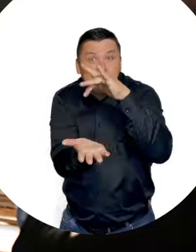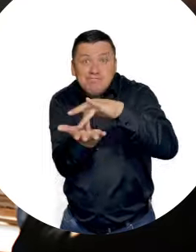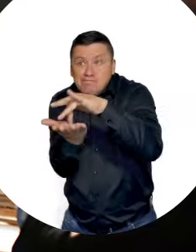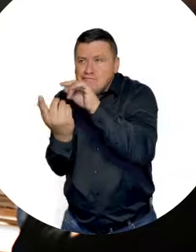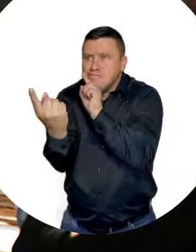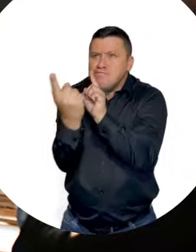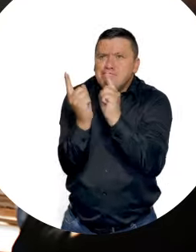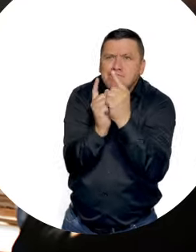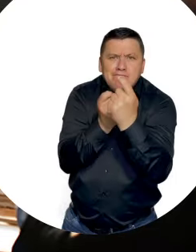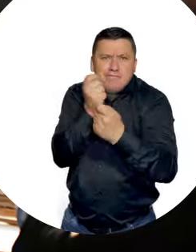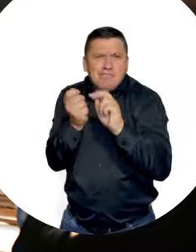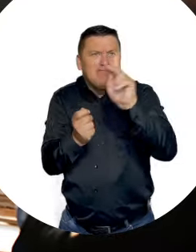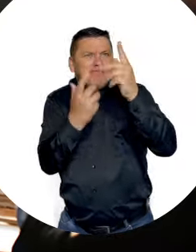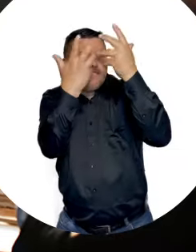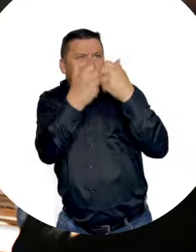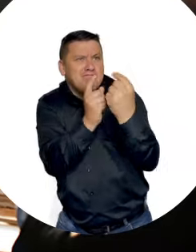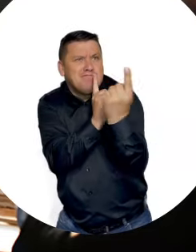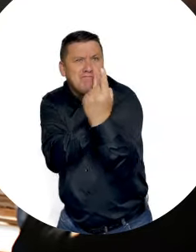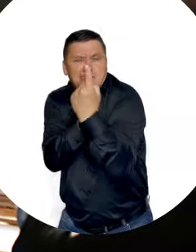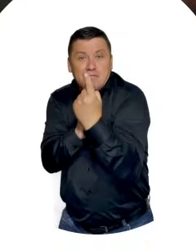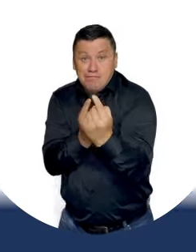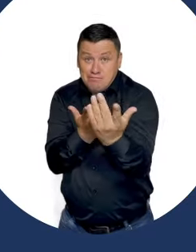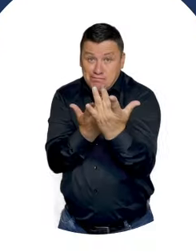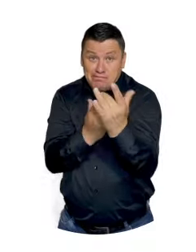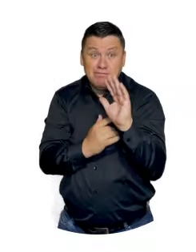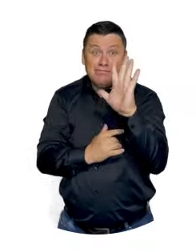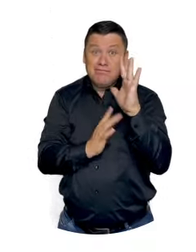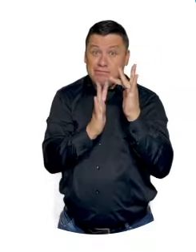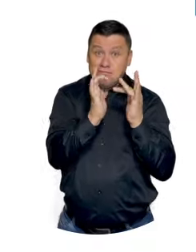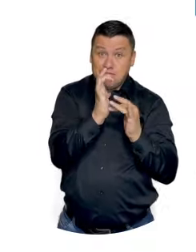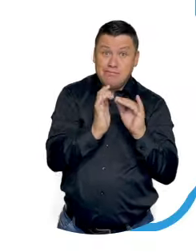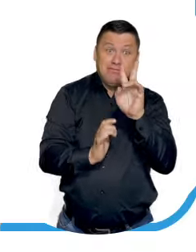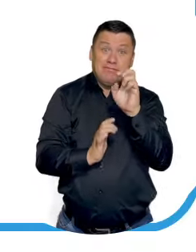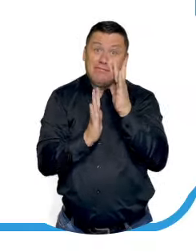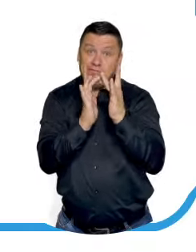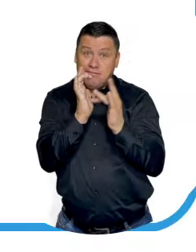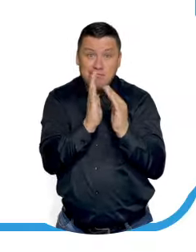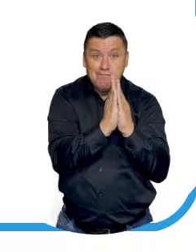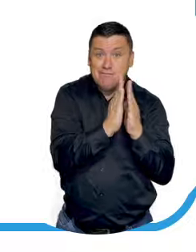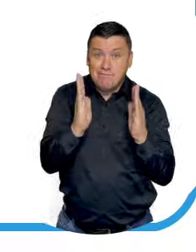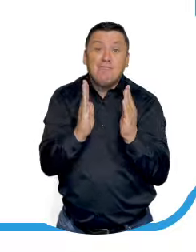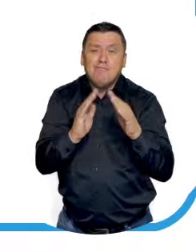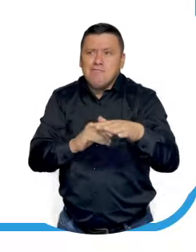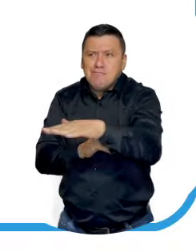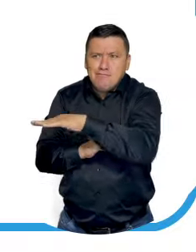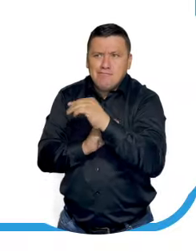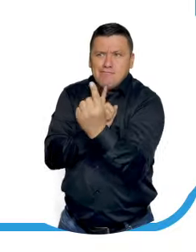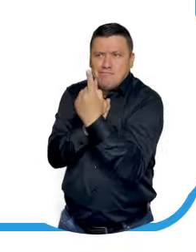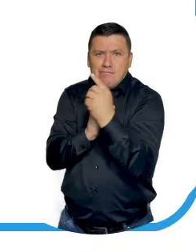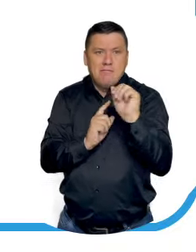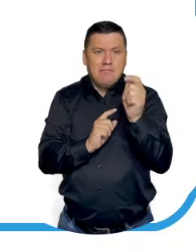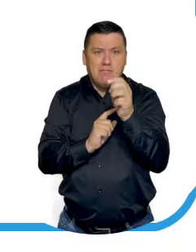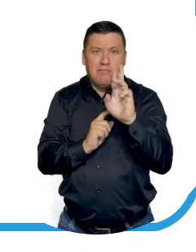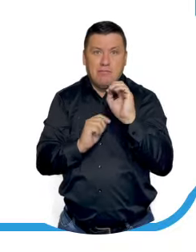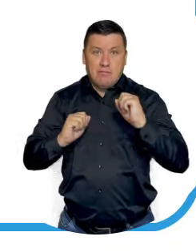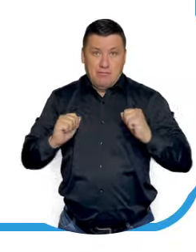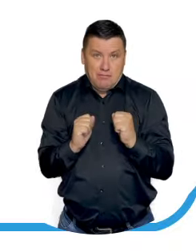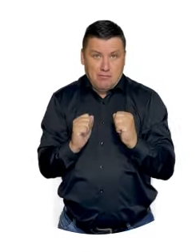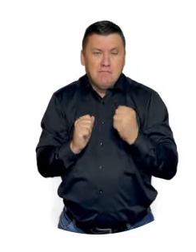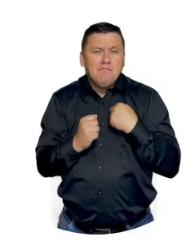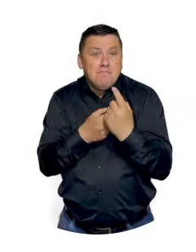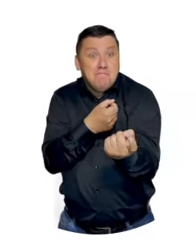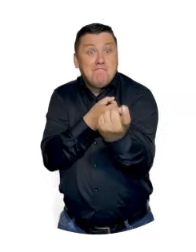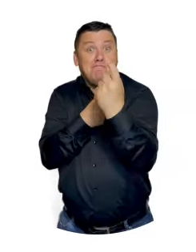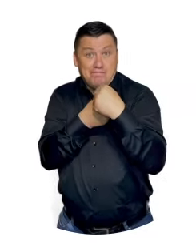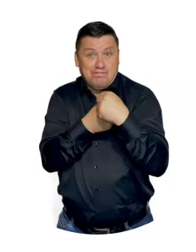encuentros de negocios con otros empresarios te esperamos del 5 al 7 de abril en el centro de convenciones agora bogotá para